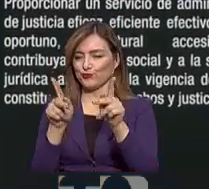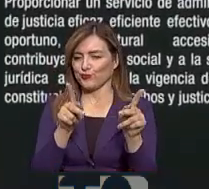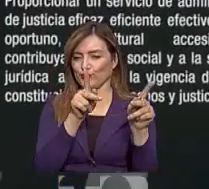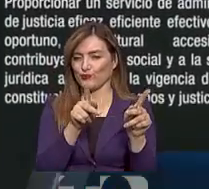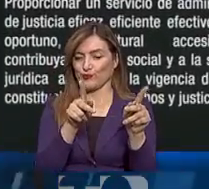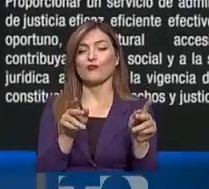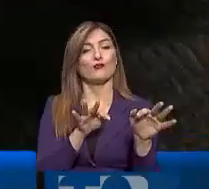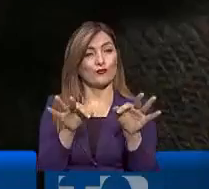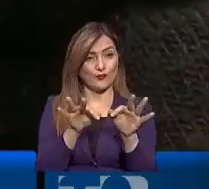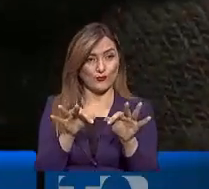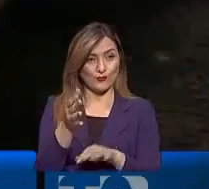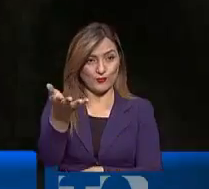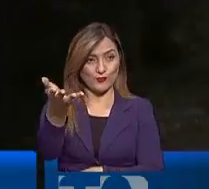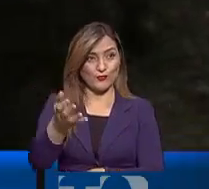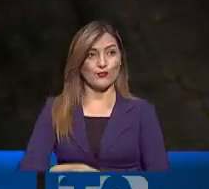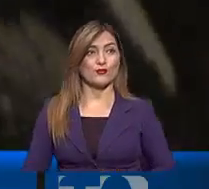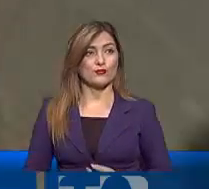respecto, veamos.